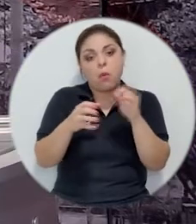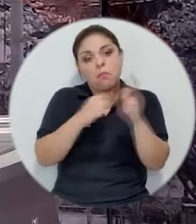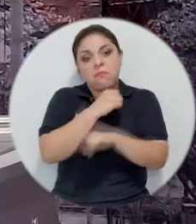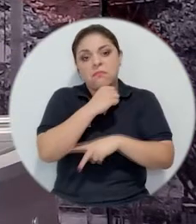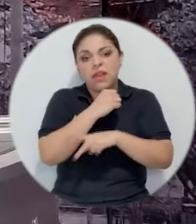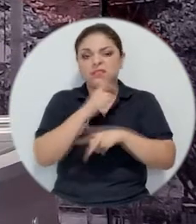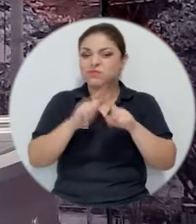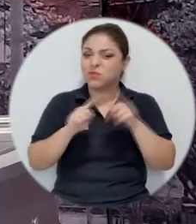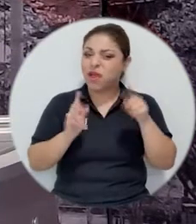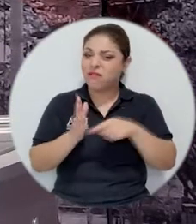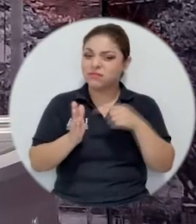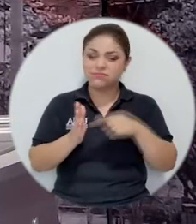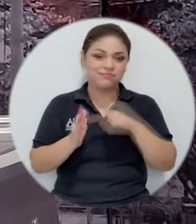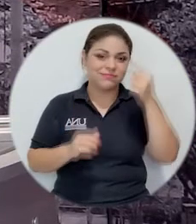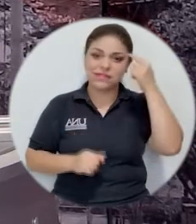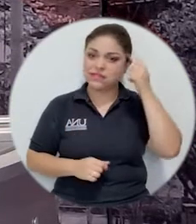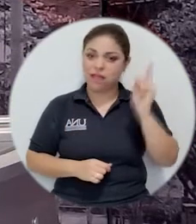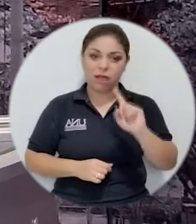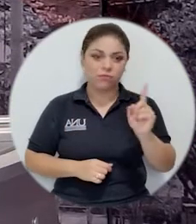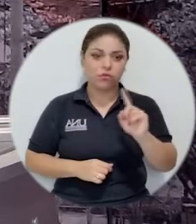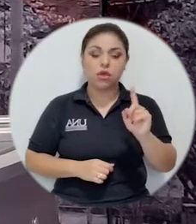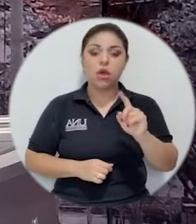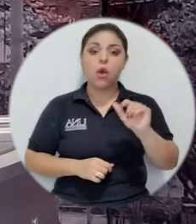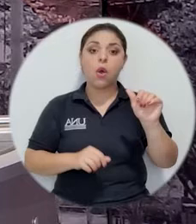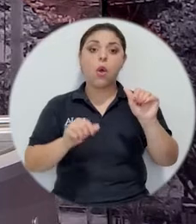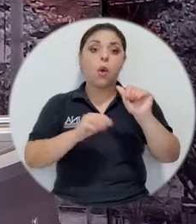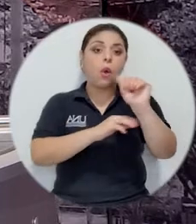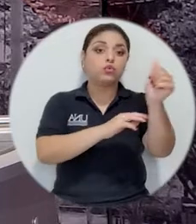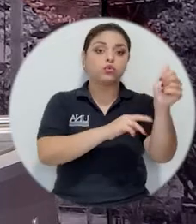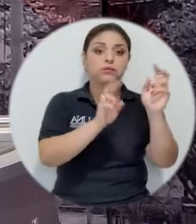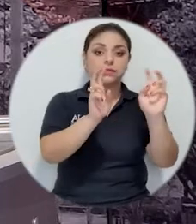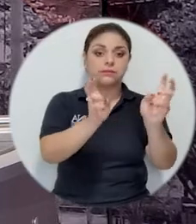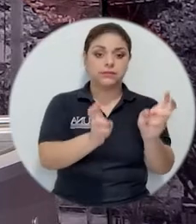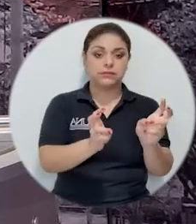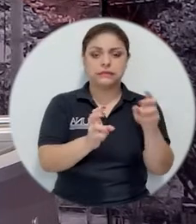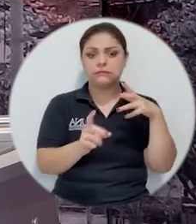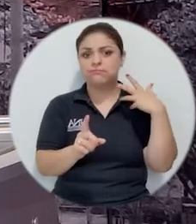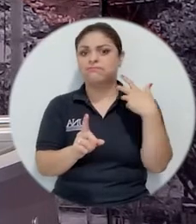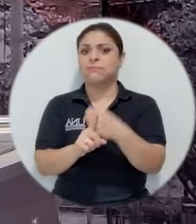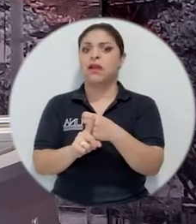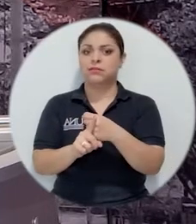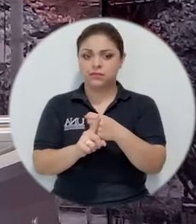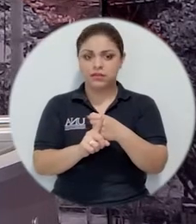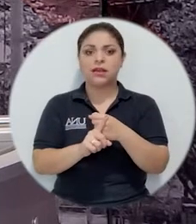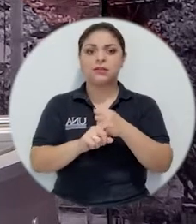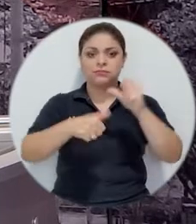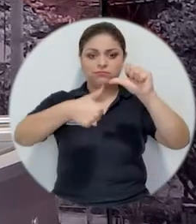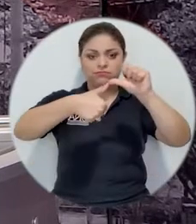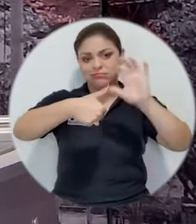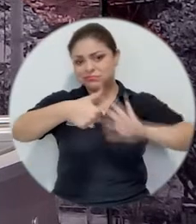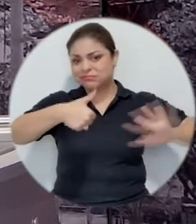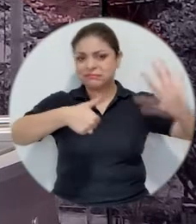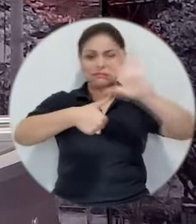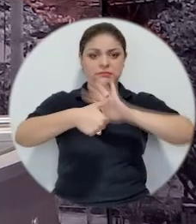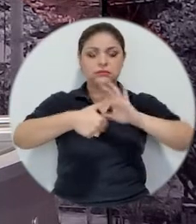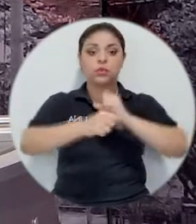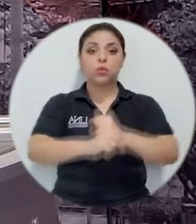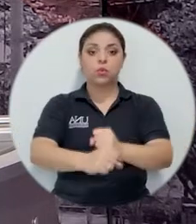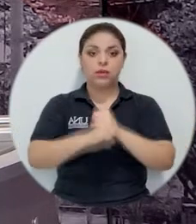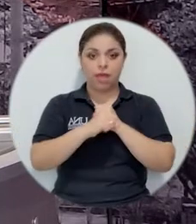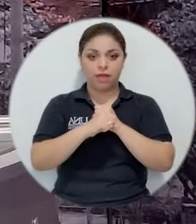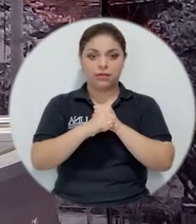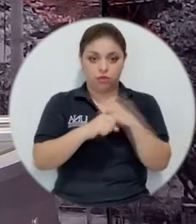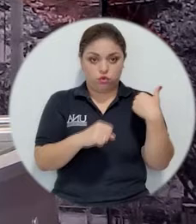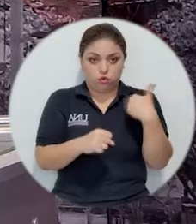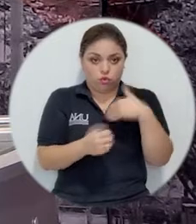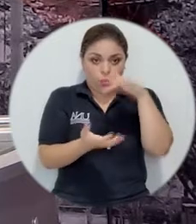pocas veces nos ponemos a reflexionar sobre esos otros temas, esos otros impactos que tienen que ver con la seguridad regional del lugar